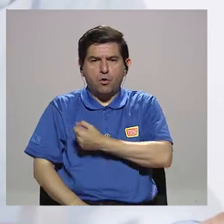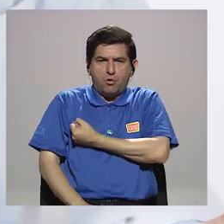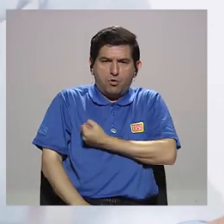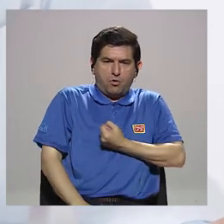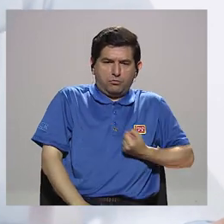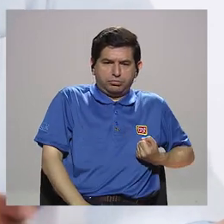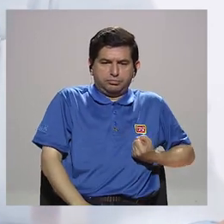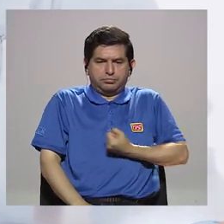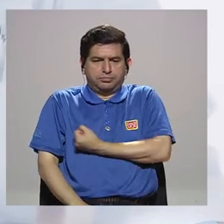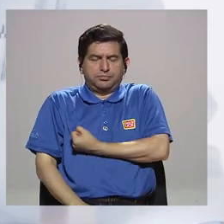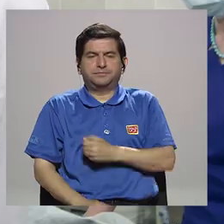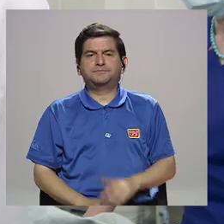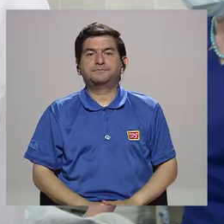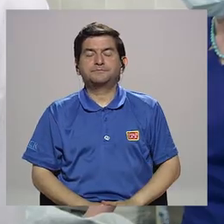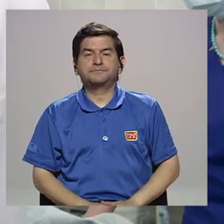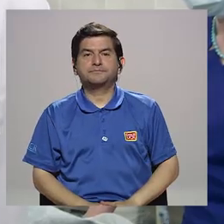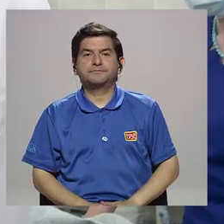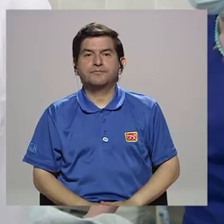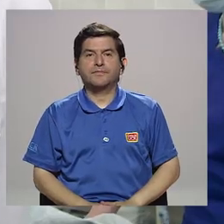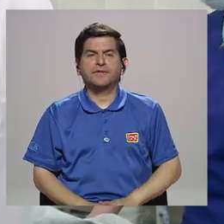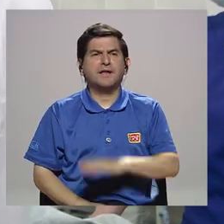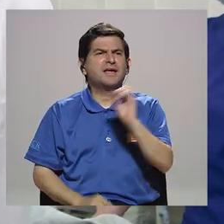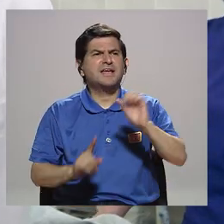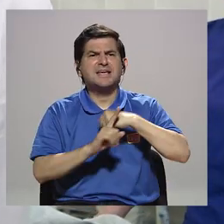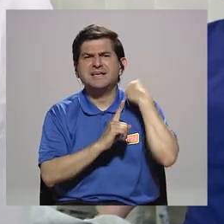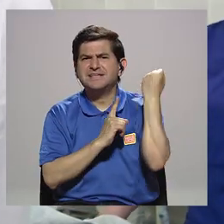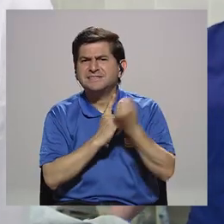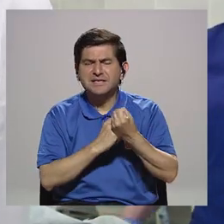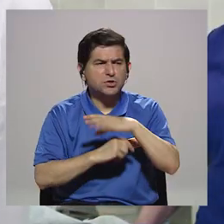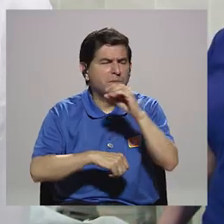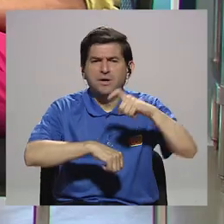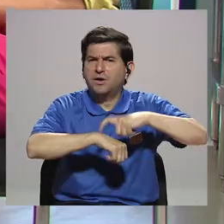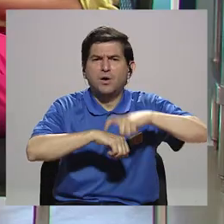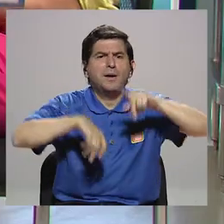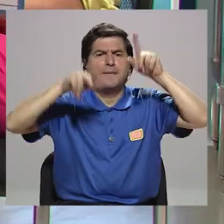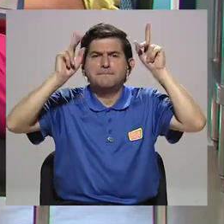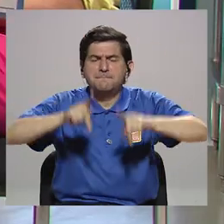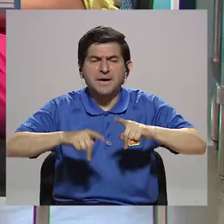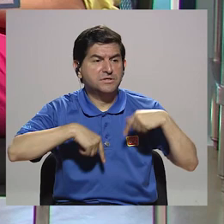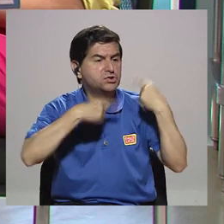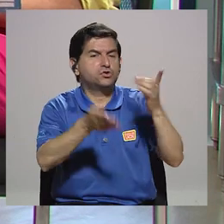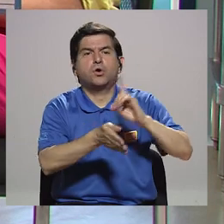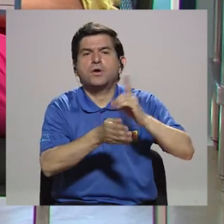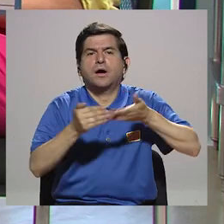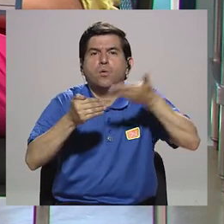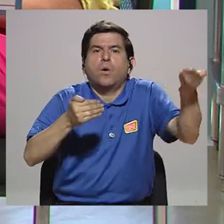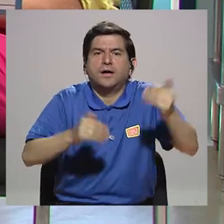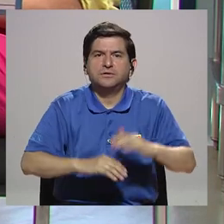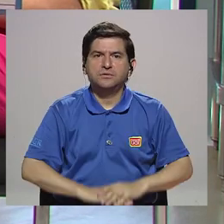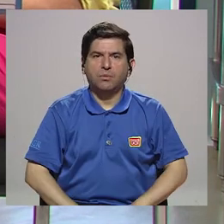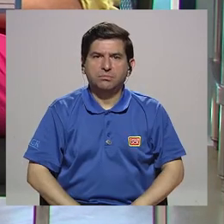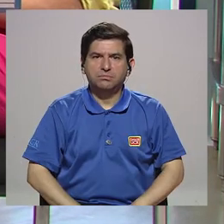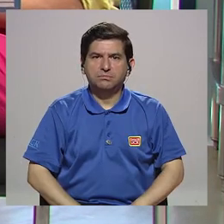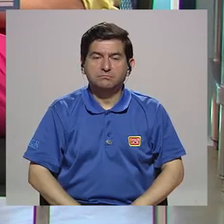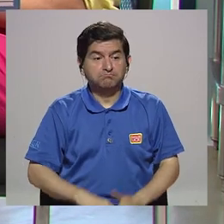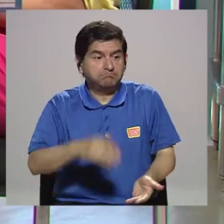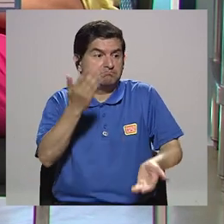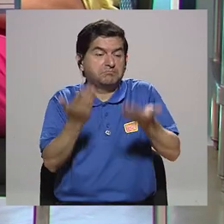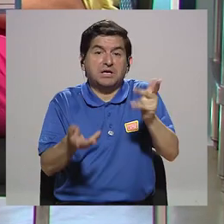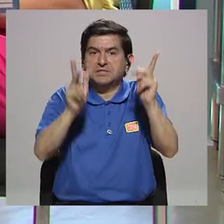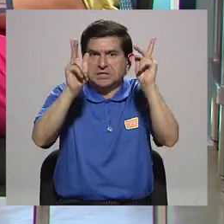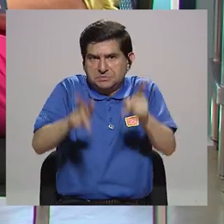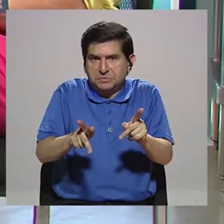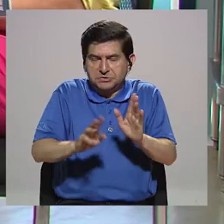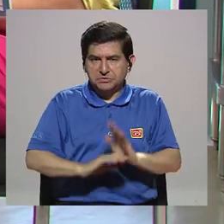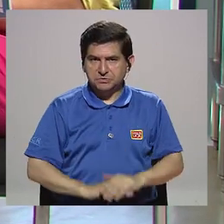un ultrasonido, etc. Y doctor, ¿ante cuáles síntomas o en qué momento una persona debe acudir al médico? Porque, a ver, de